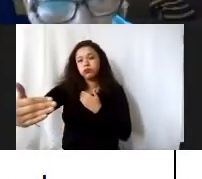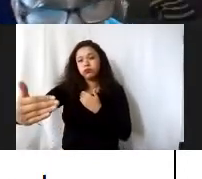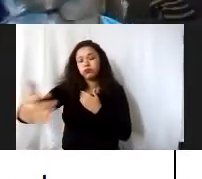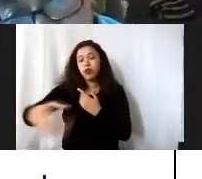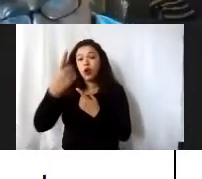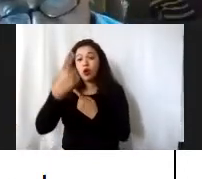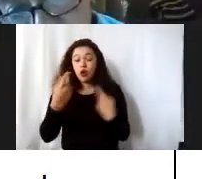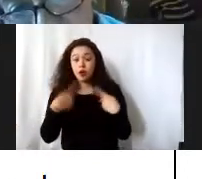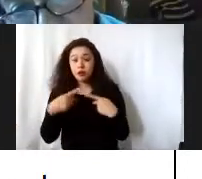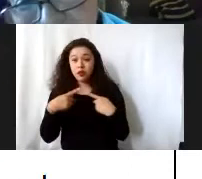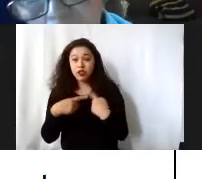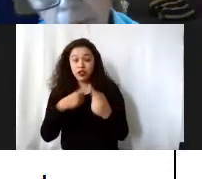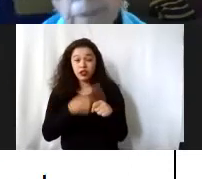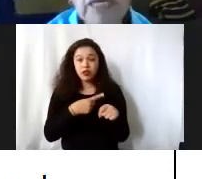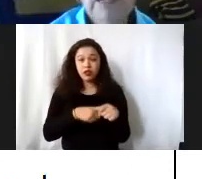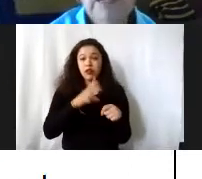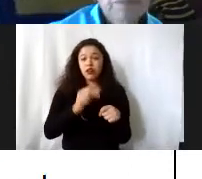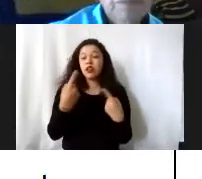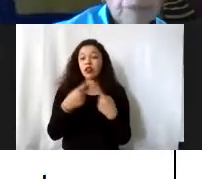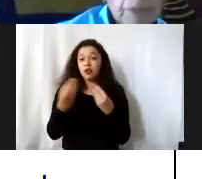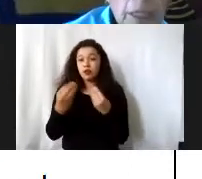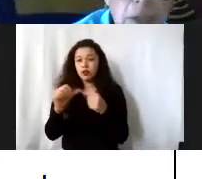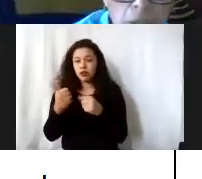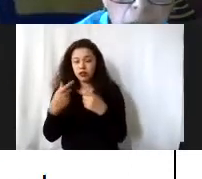ser varios pacientes. Casi que qué chismosita.